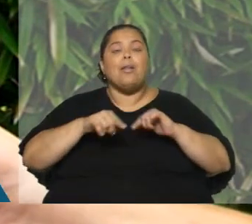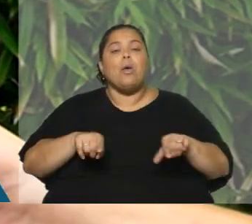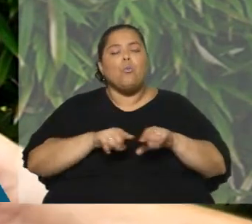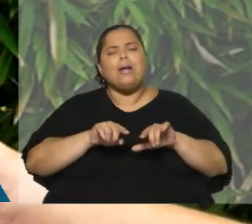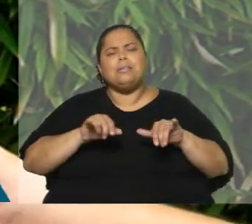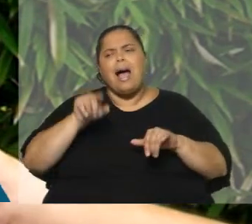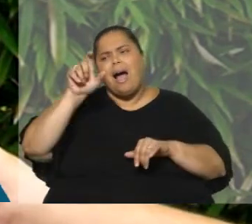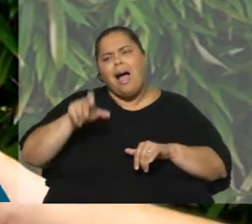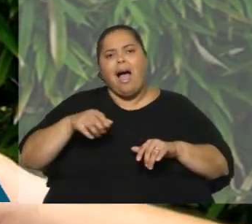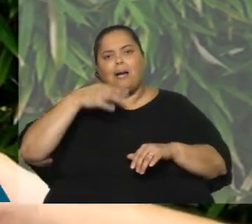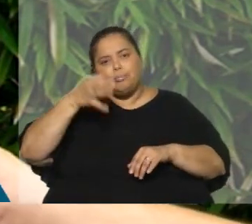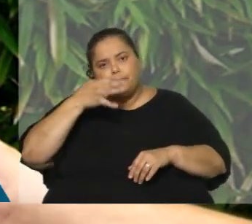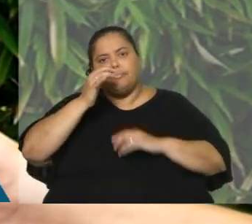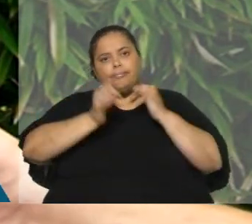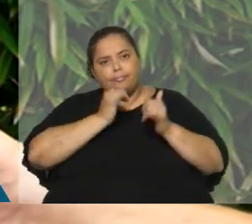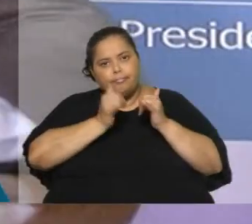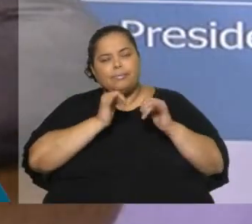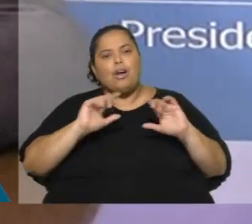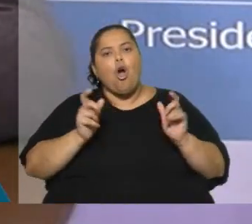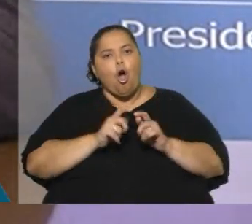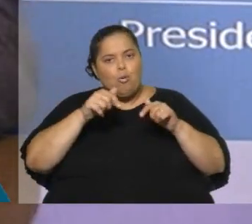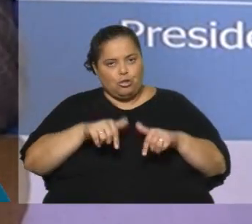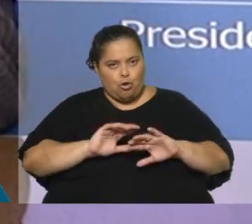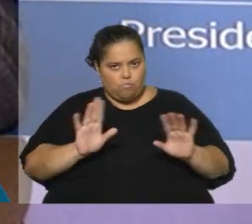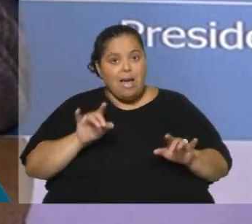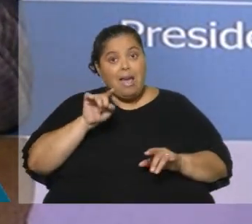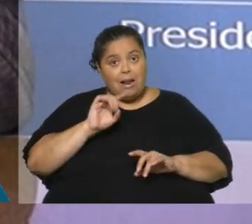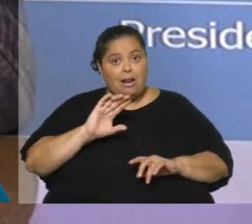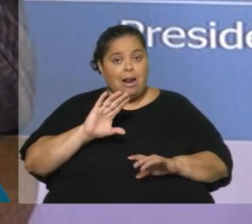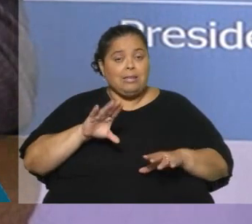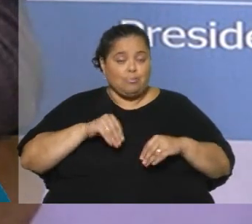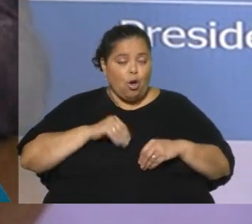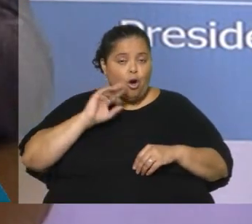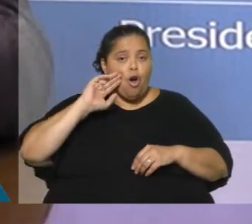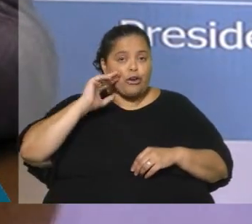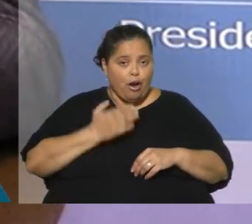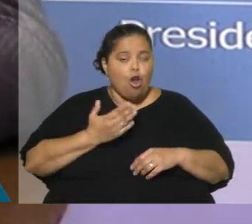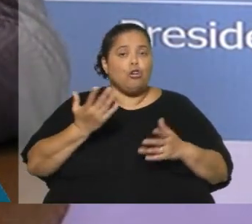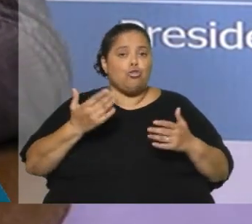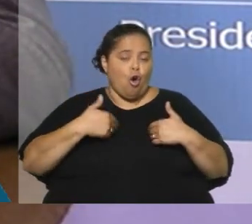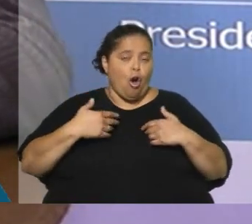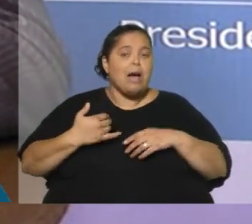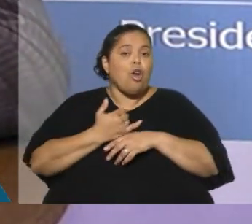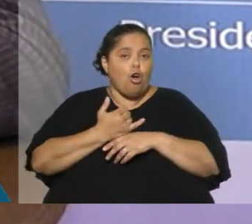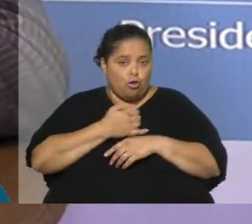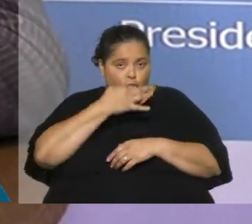habló, informó y dijo en la comisión. Reconoció que se había